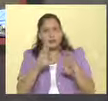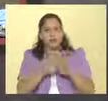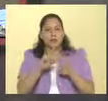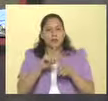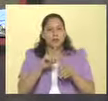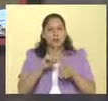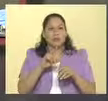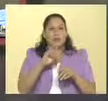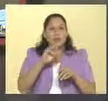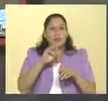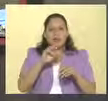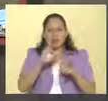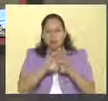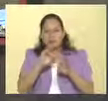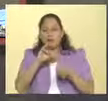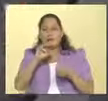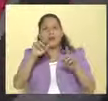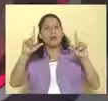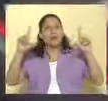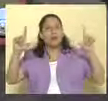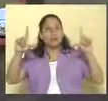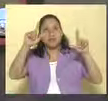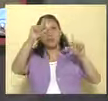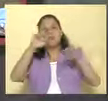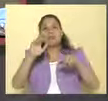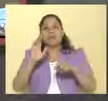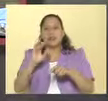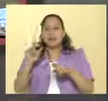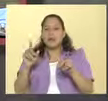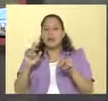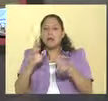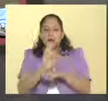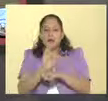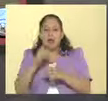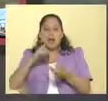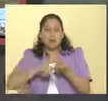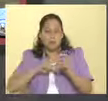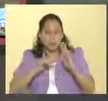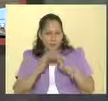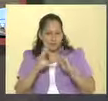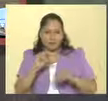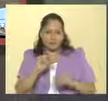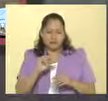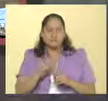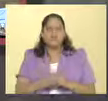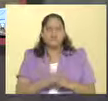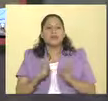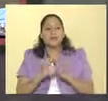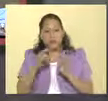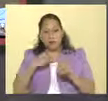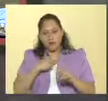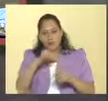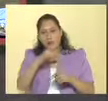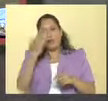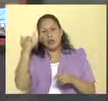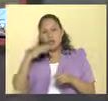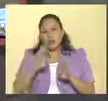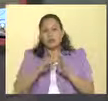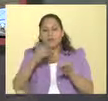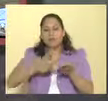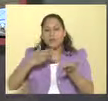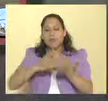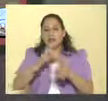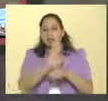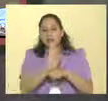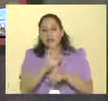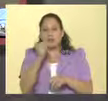DVDs o Netflix, no, en pantalla grande. Estuve 3 años y medio ahí en el CUEC, yo formaba parte de un colectivo que se llamaba Taller de Cine